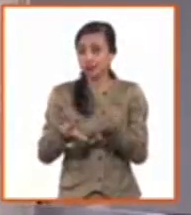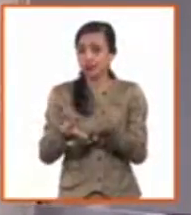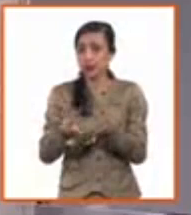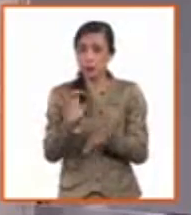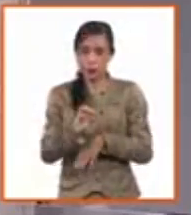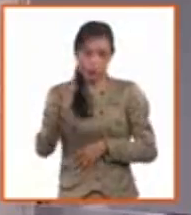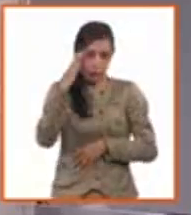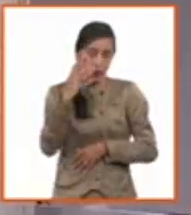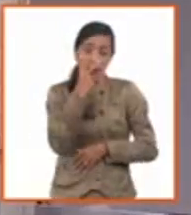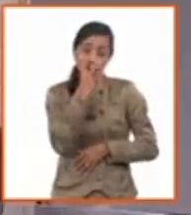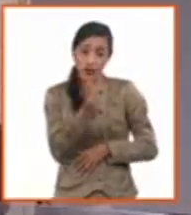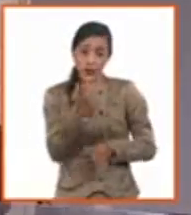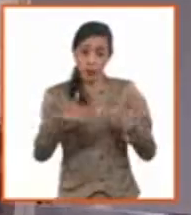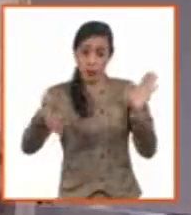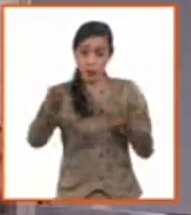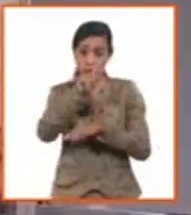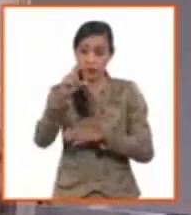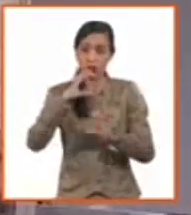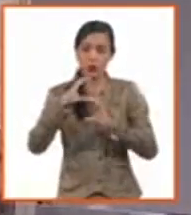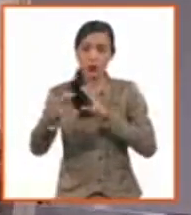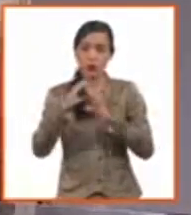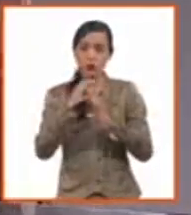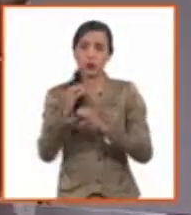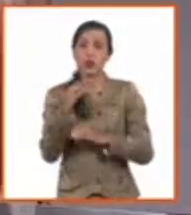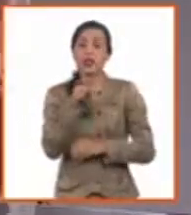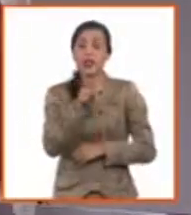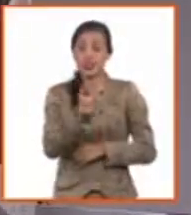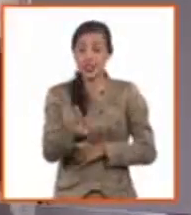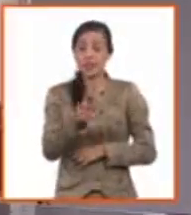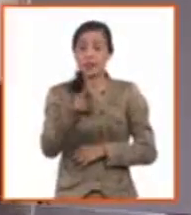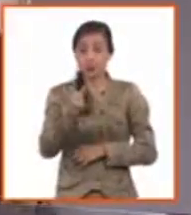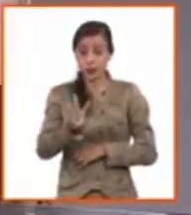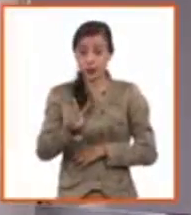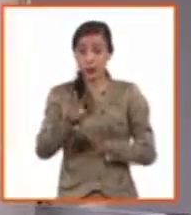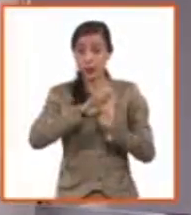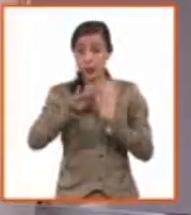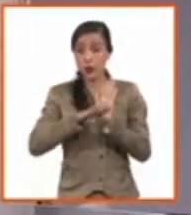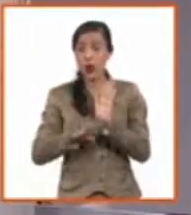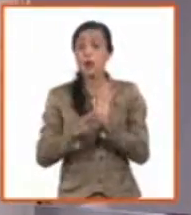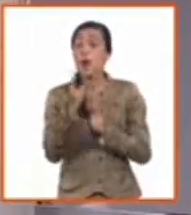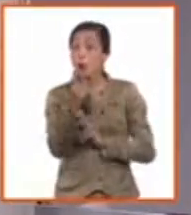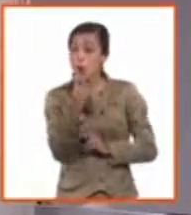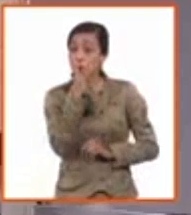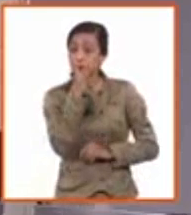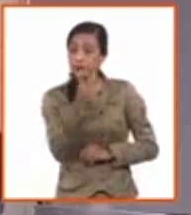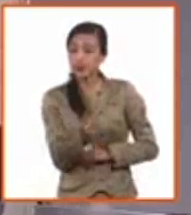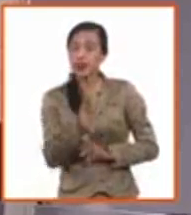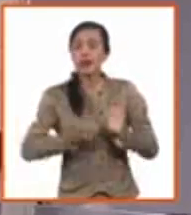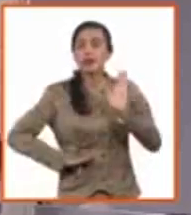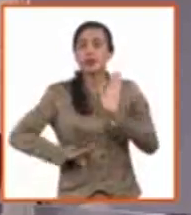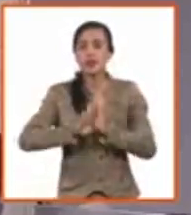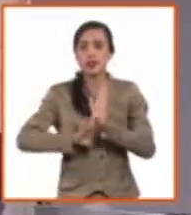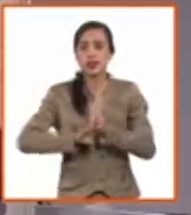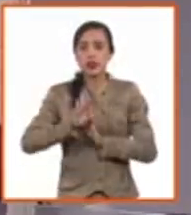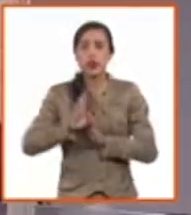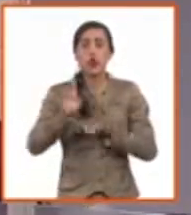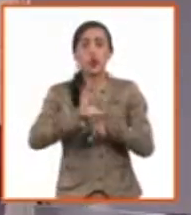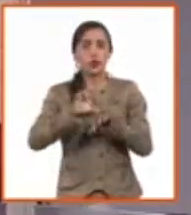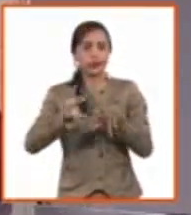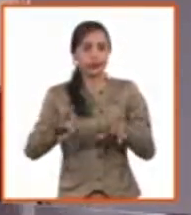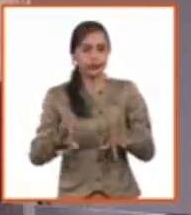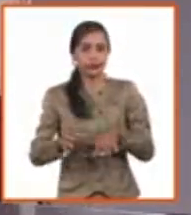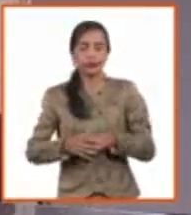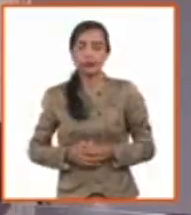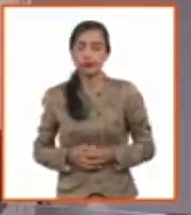ya dirigidos por el propio ministerio de comunicaciones de estos 13 programas sectoriales hay uno dedicado al desarrollo de la industria de la